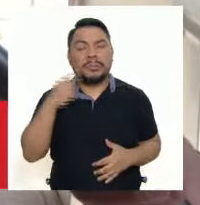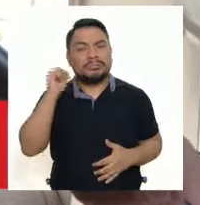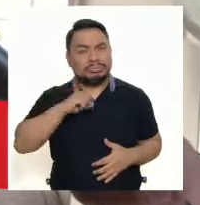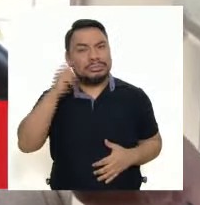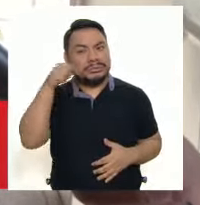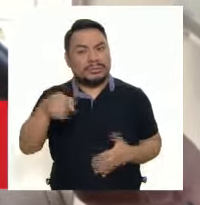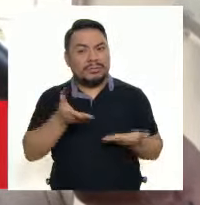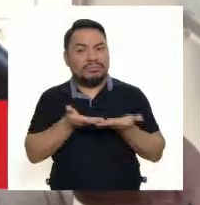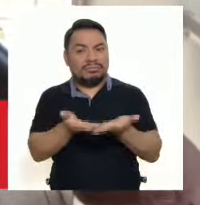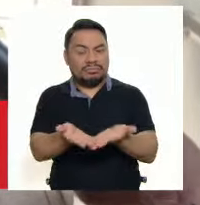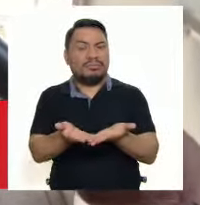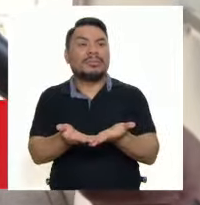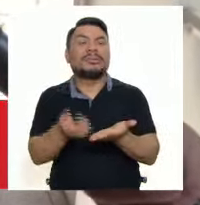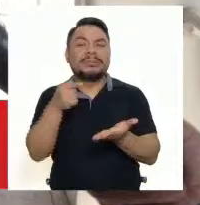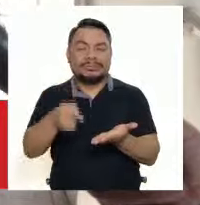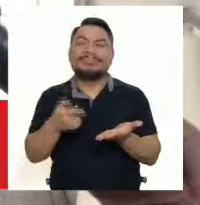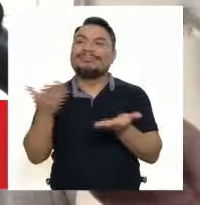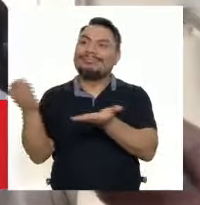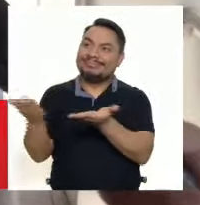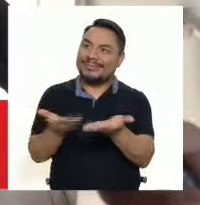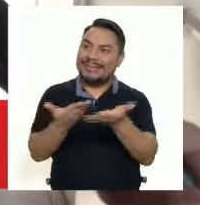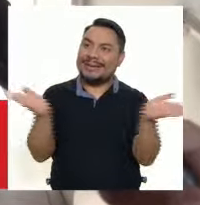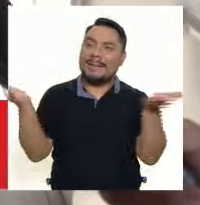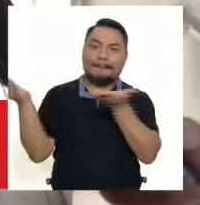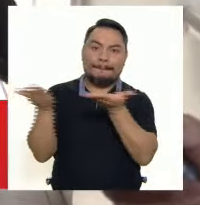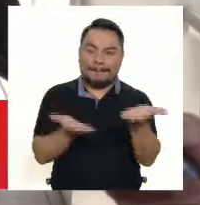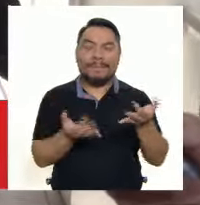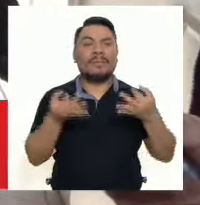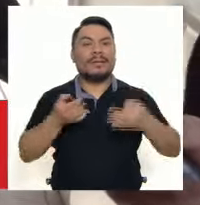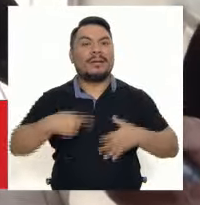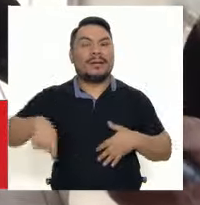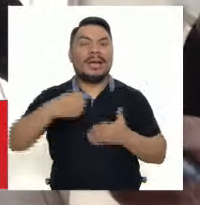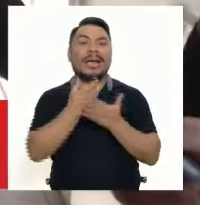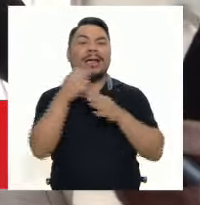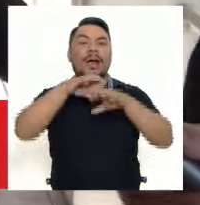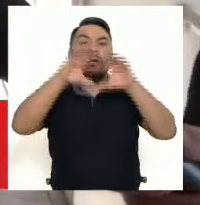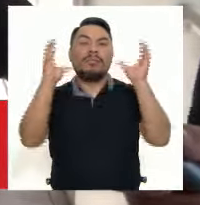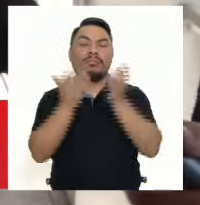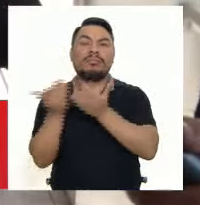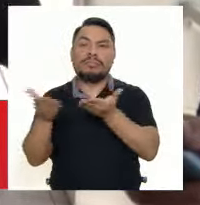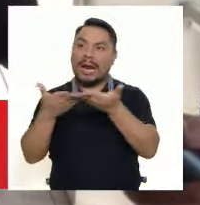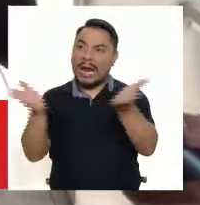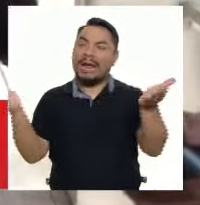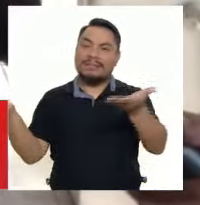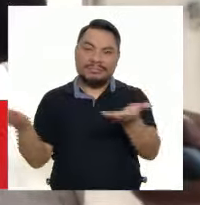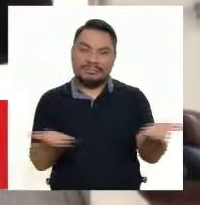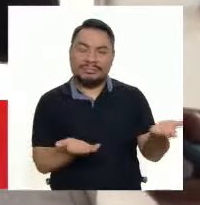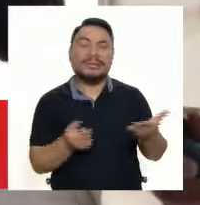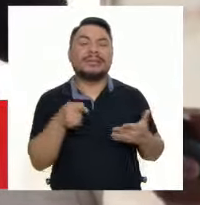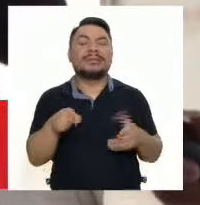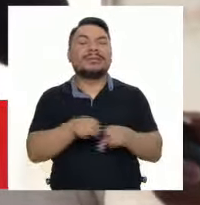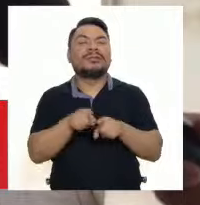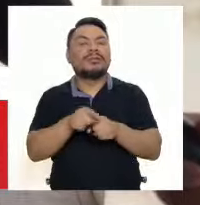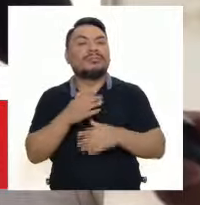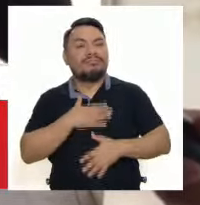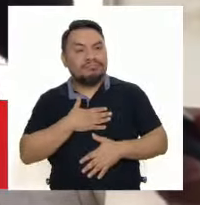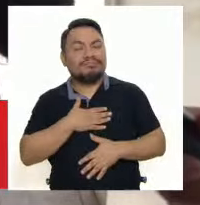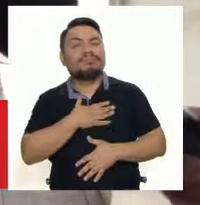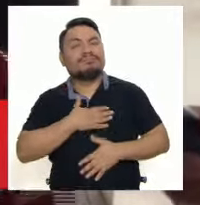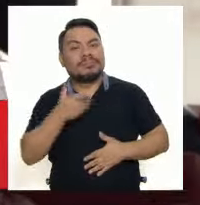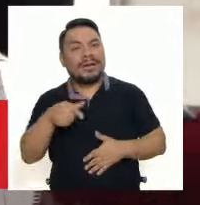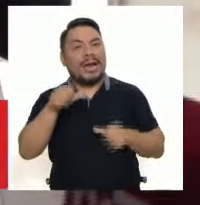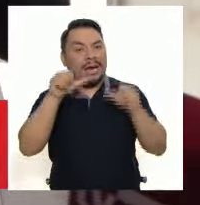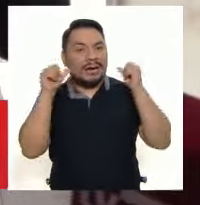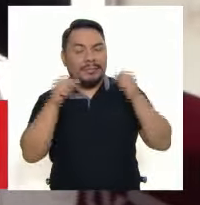que Pucallpa se venga a ganar y que va a recibir a nuestras economías que vienen de APEC con los brazos abiertos y con la hospitalidad que caracteriza la